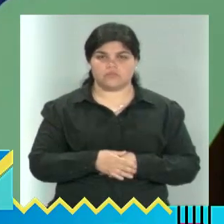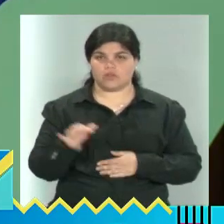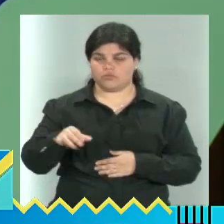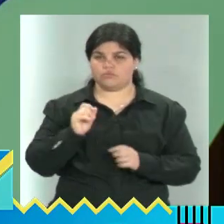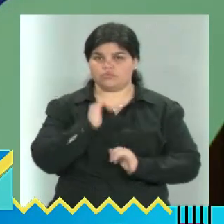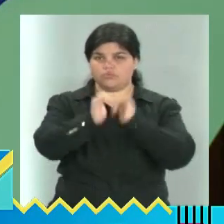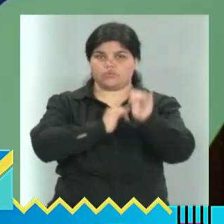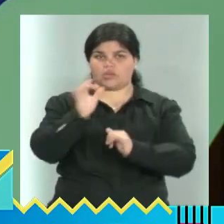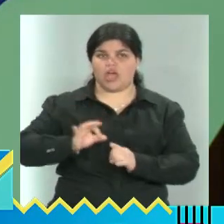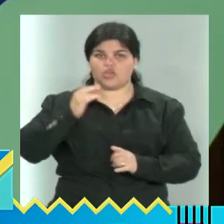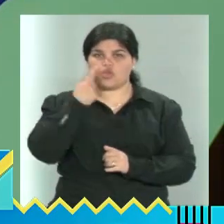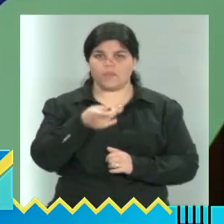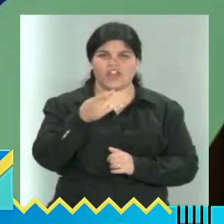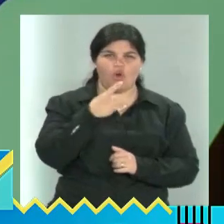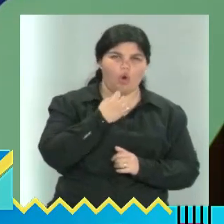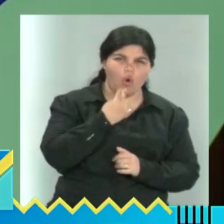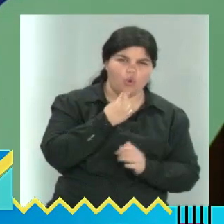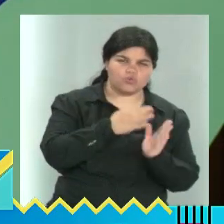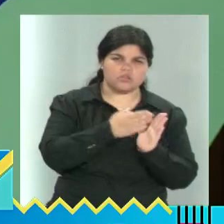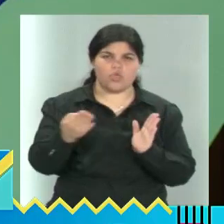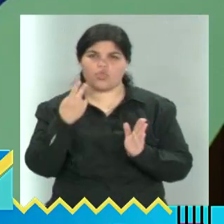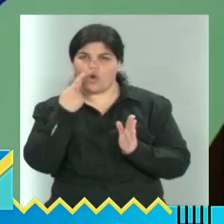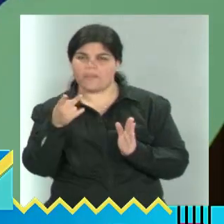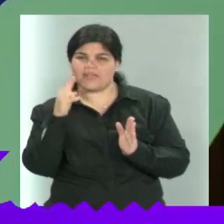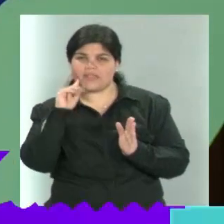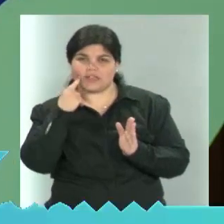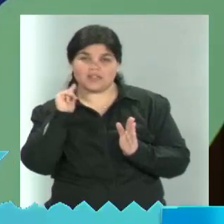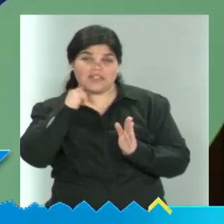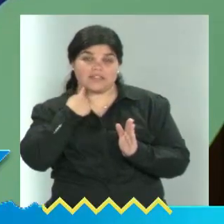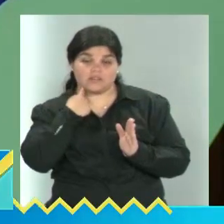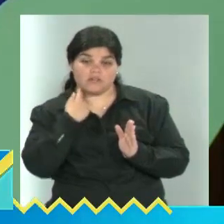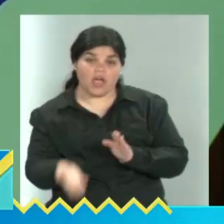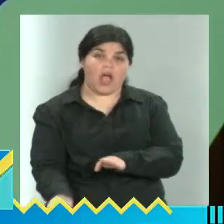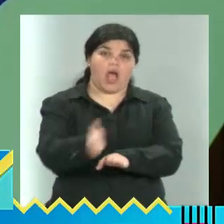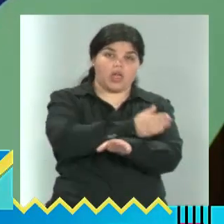2000, entre el 2011 y el 2013, más o menos. Antes del 2013 estoy casi seguro.